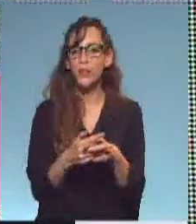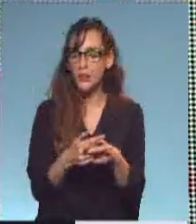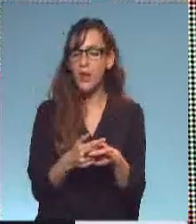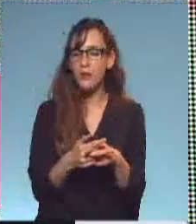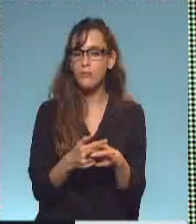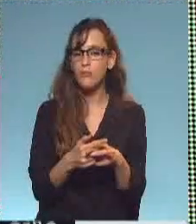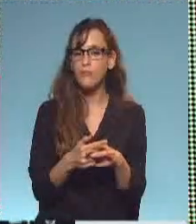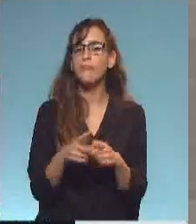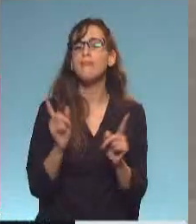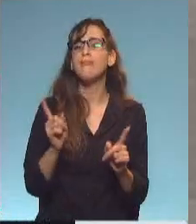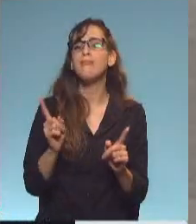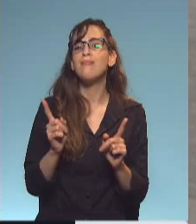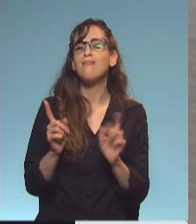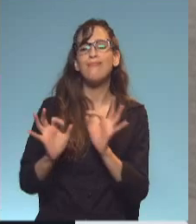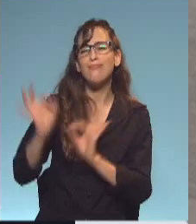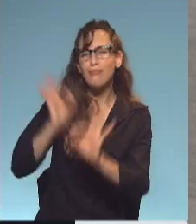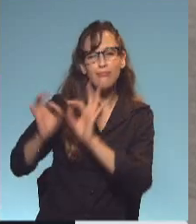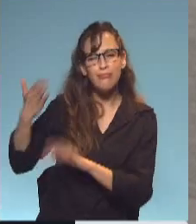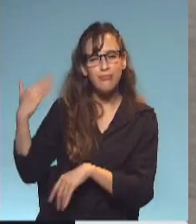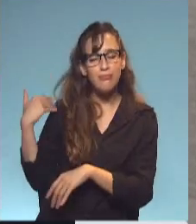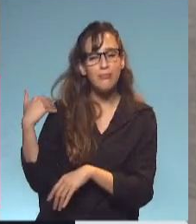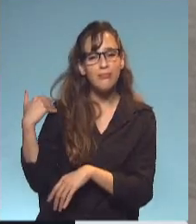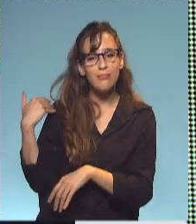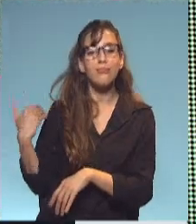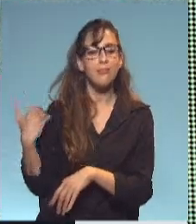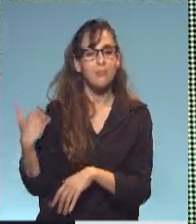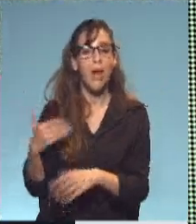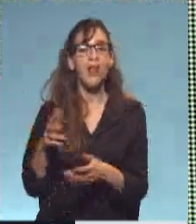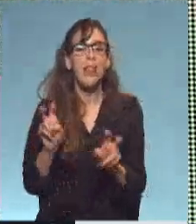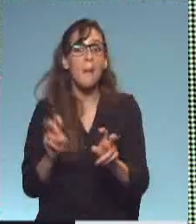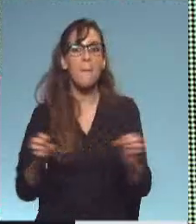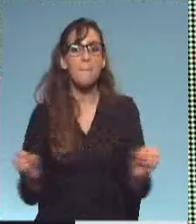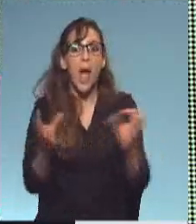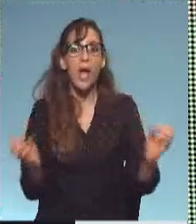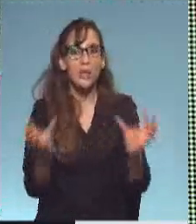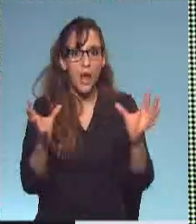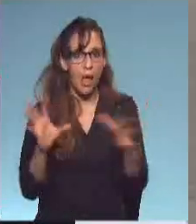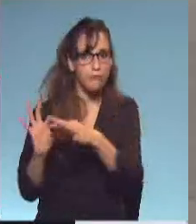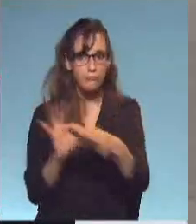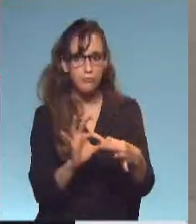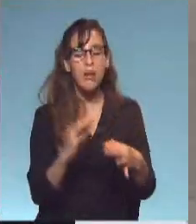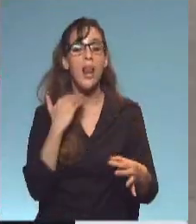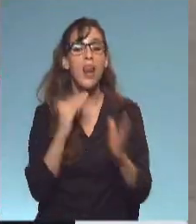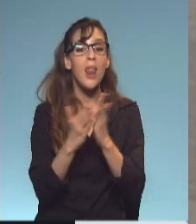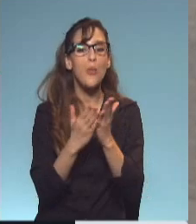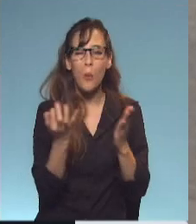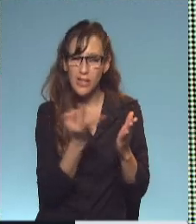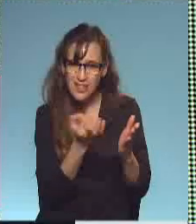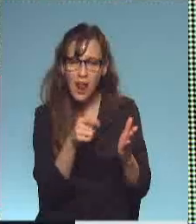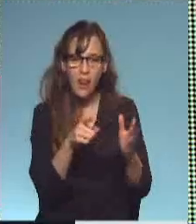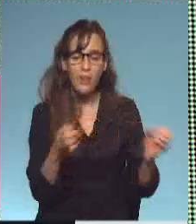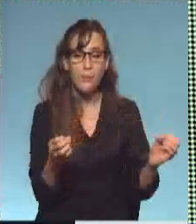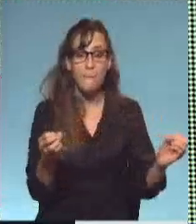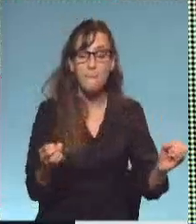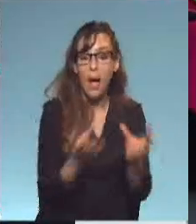realidad sobrevivió en la tradición más que nada a través de la literatura del ilusionismo y la magia y los mentalistas. Mirá. Y los libros de mentalismo generalmente te dicen lo siguiente.